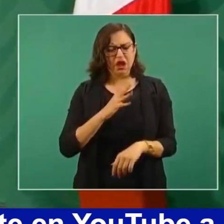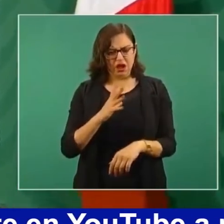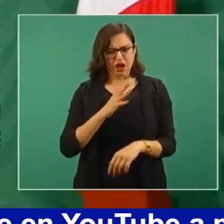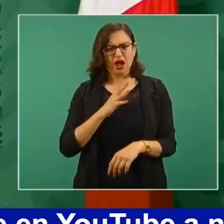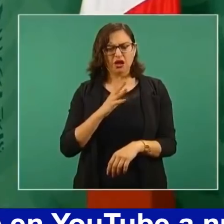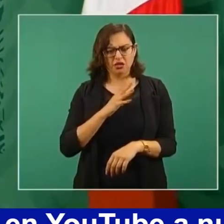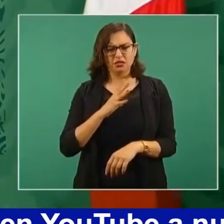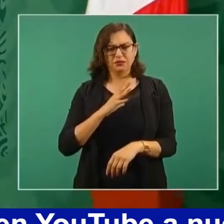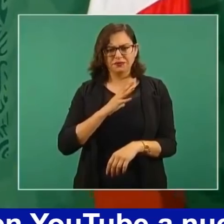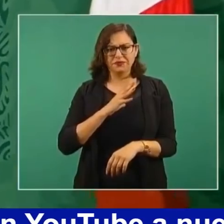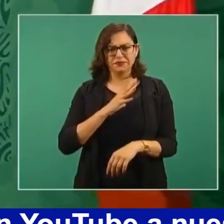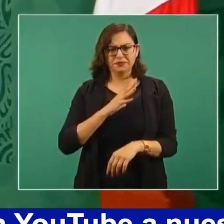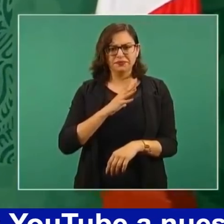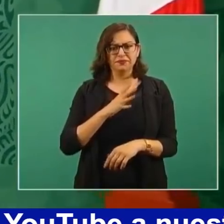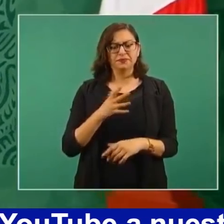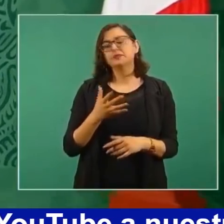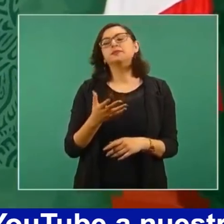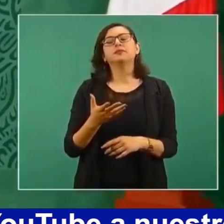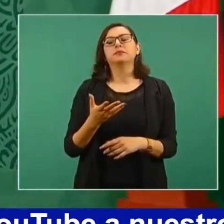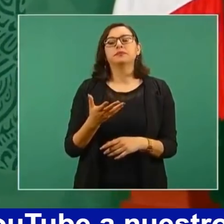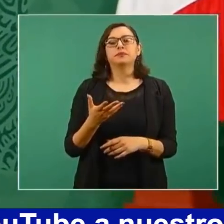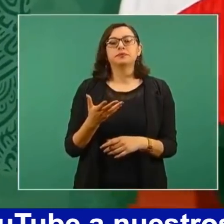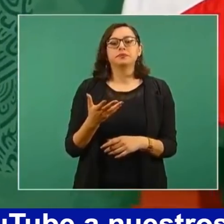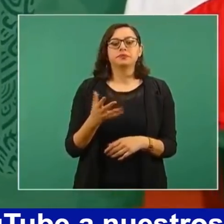Ahora por eso, con